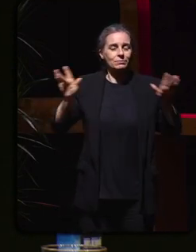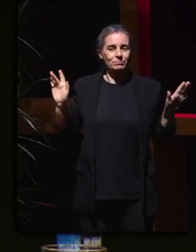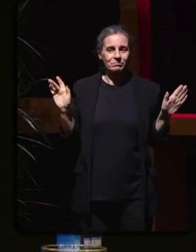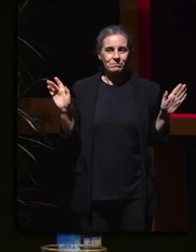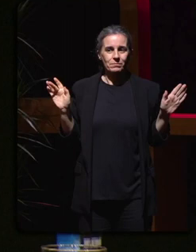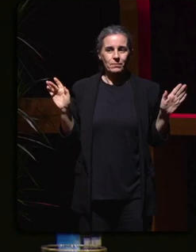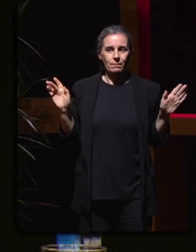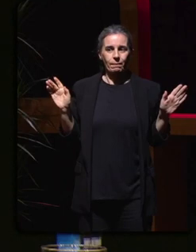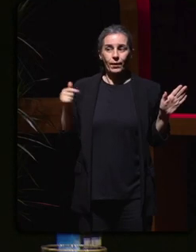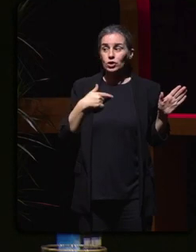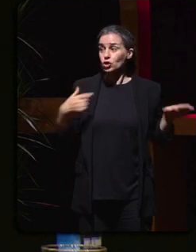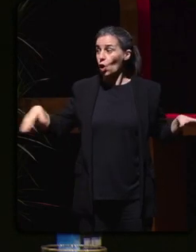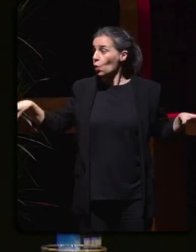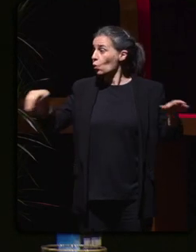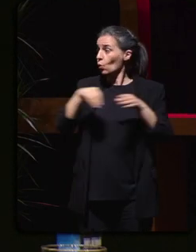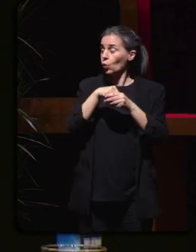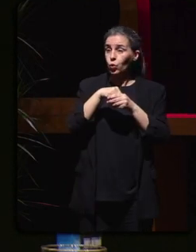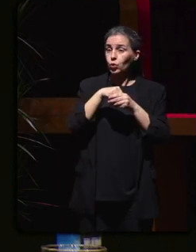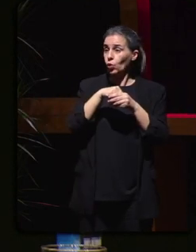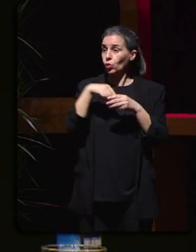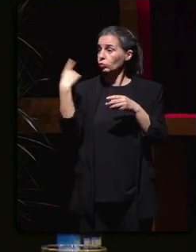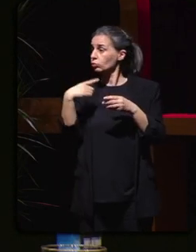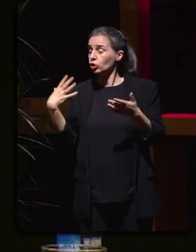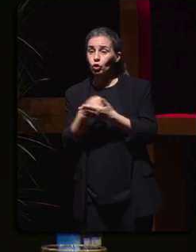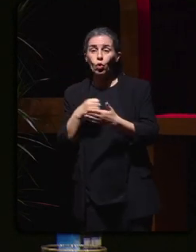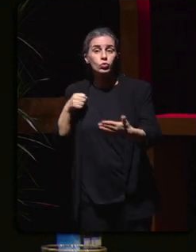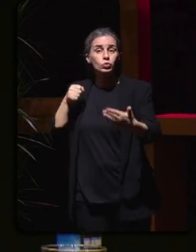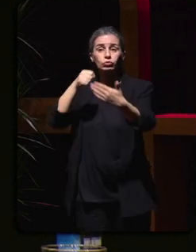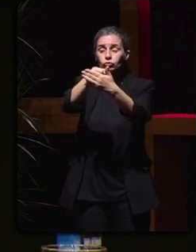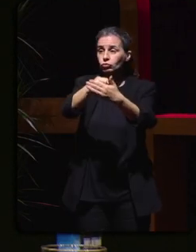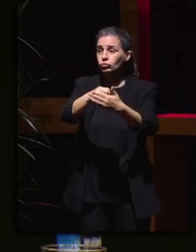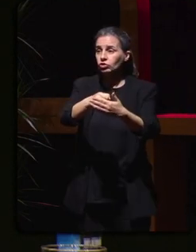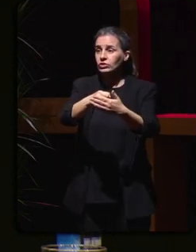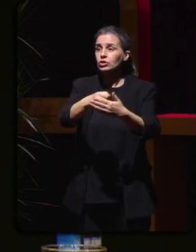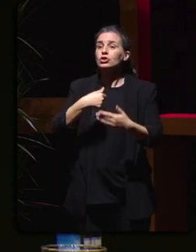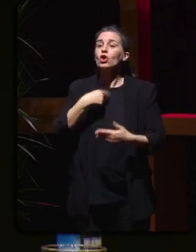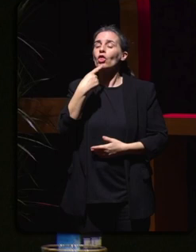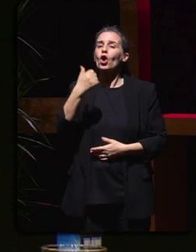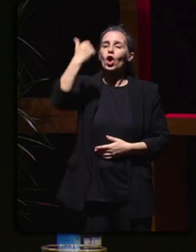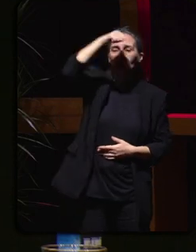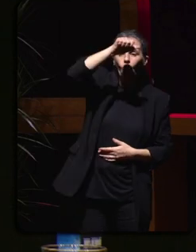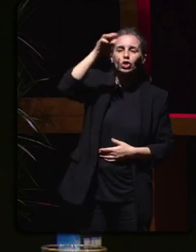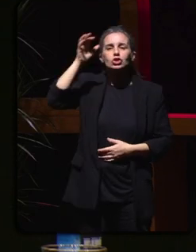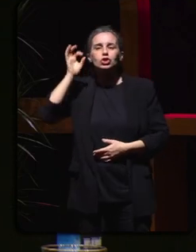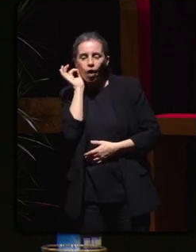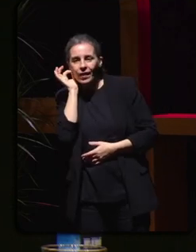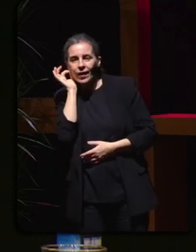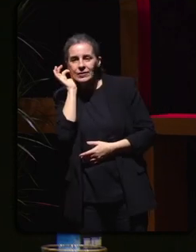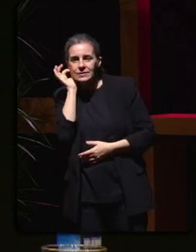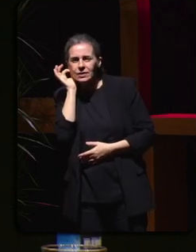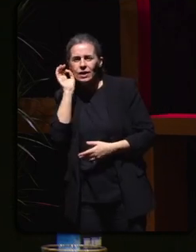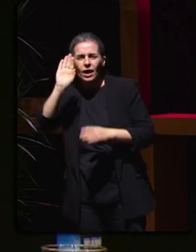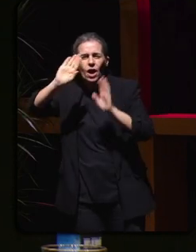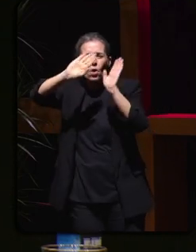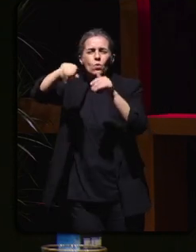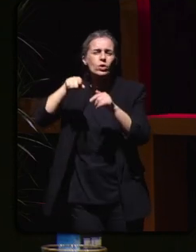excluyendo al decir hola buenas tardes a alguien de la última fila se dio a todos y todas y el de la última fila o la de la última fila me cae